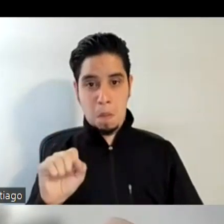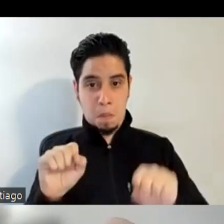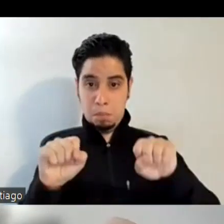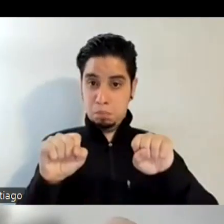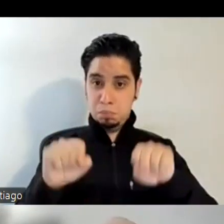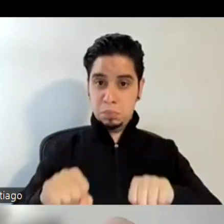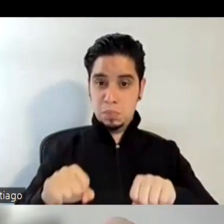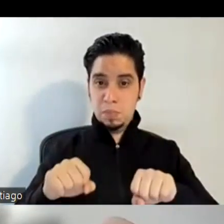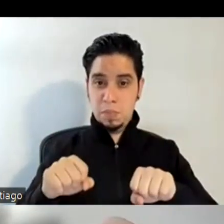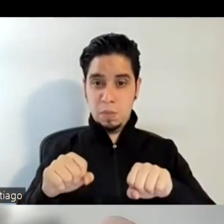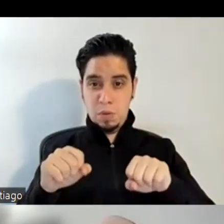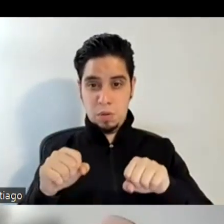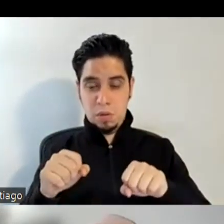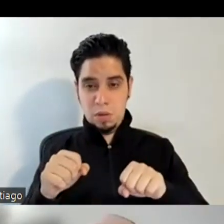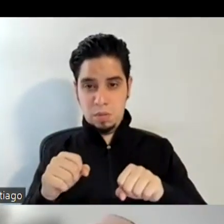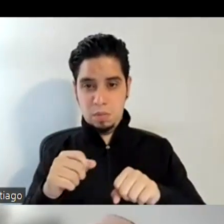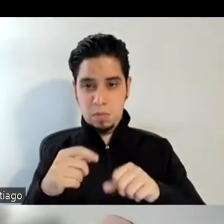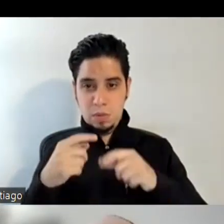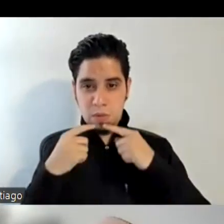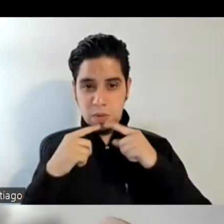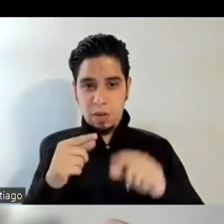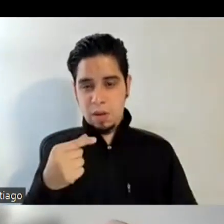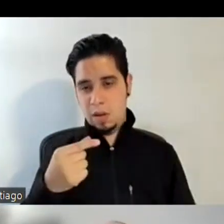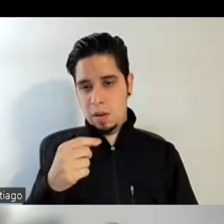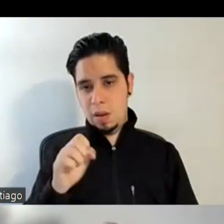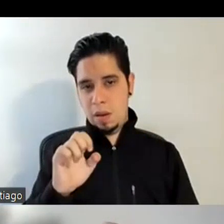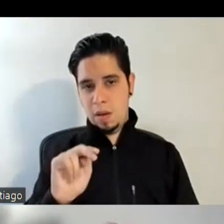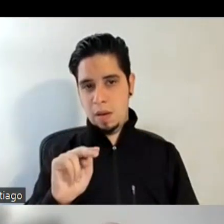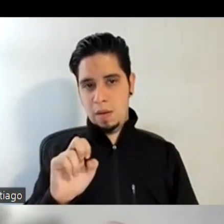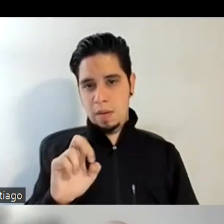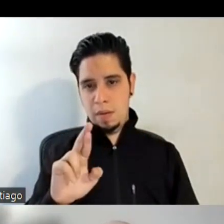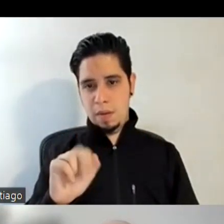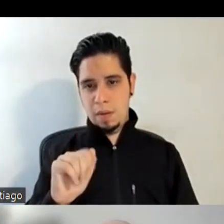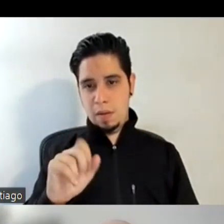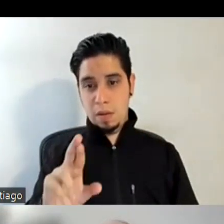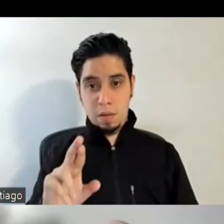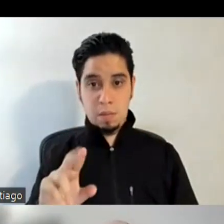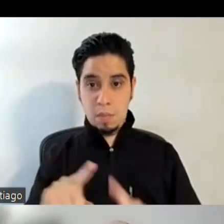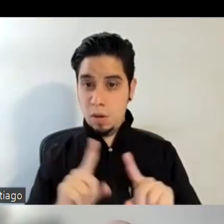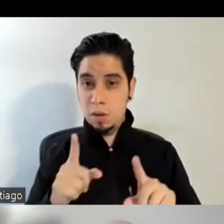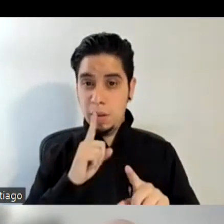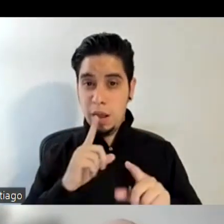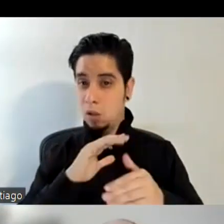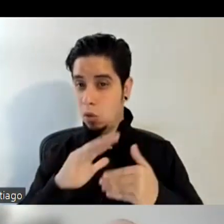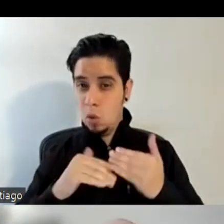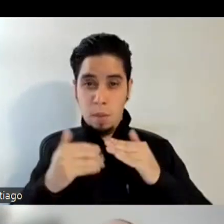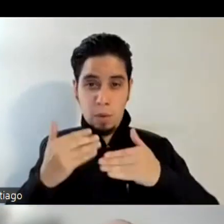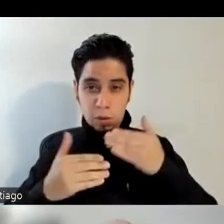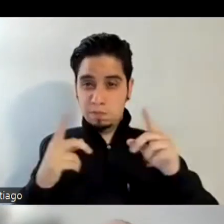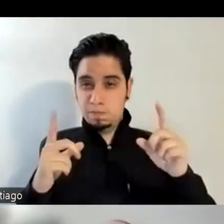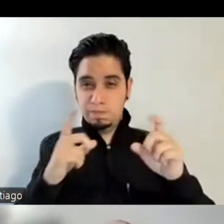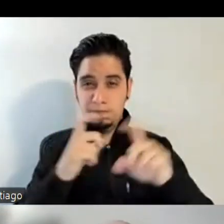ajá. ¿Quién me dice que no consigo el generador? Yo lo veo difícil. ¿Quién sabe? Pero es bien complicado. Es bien complicado todo este tema